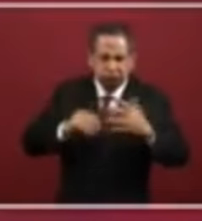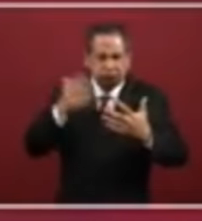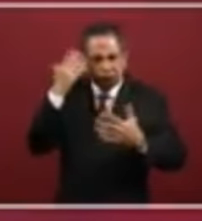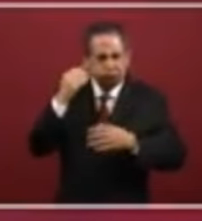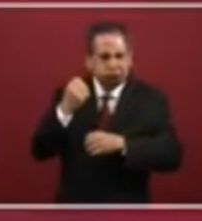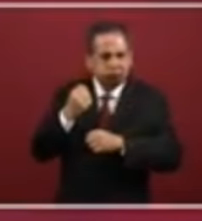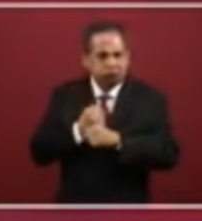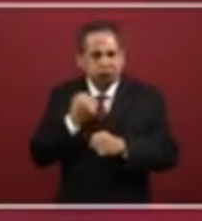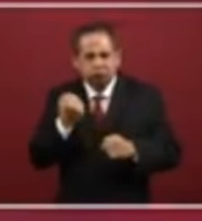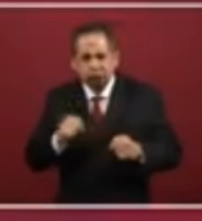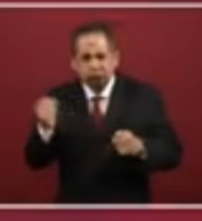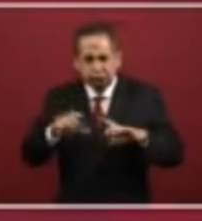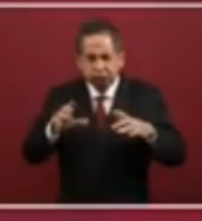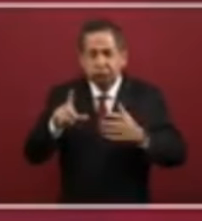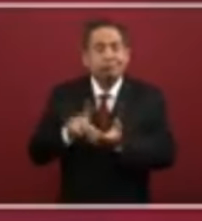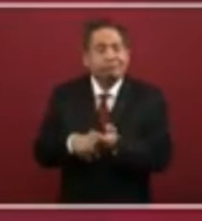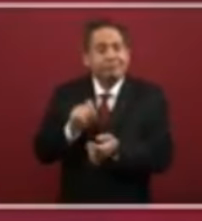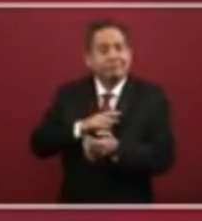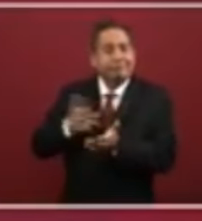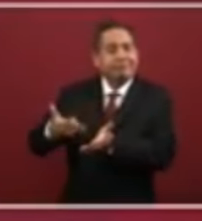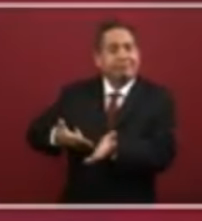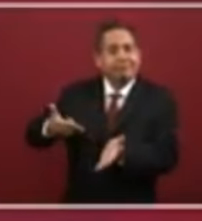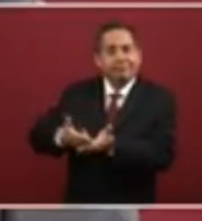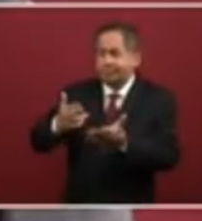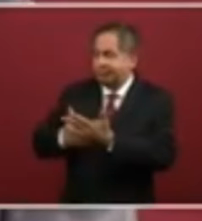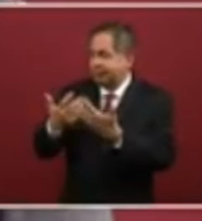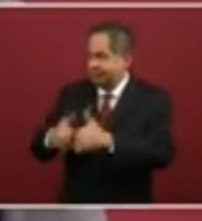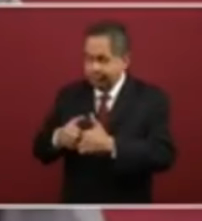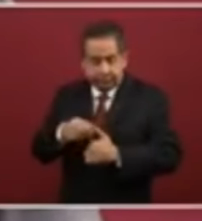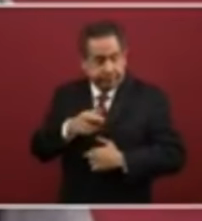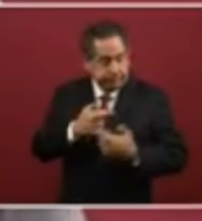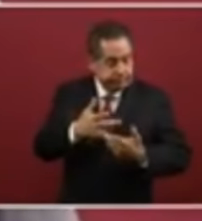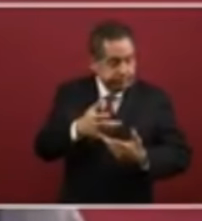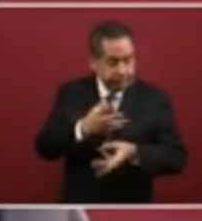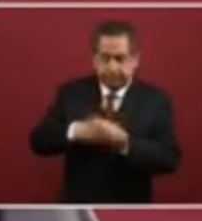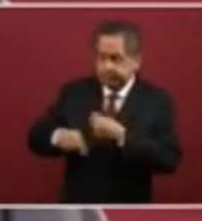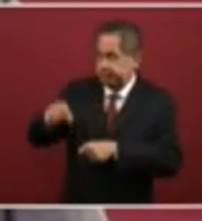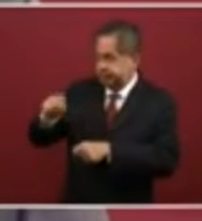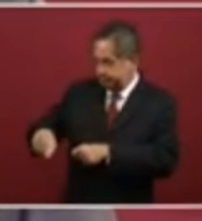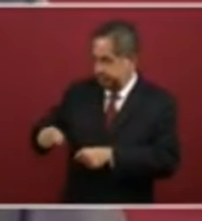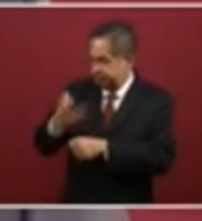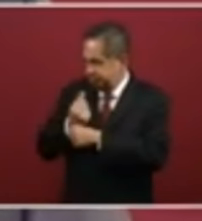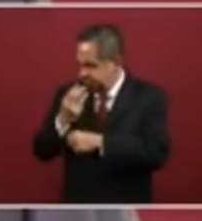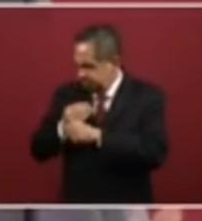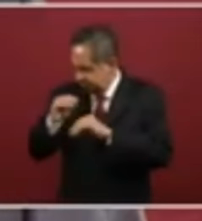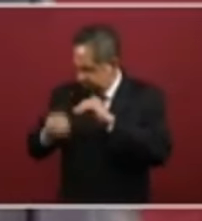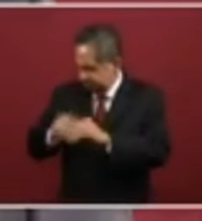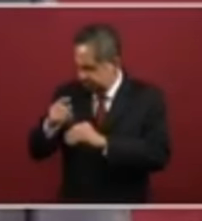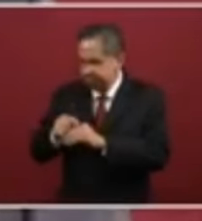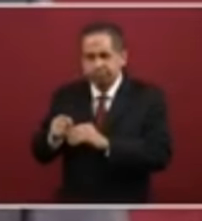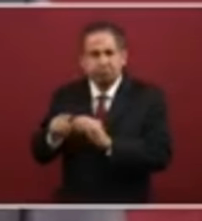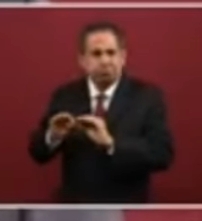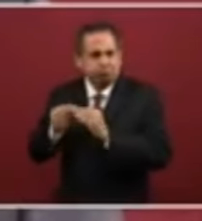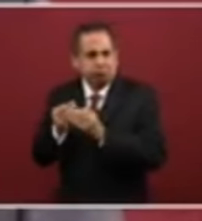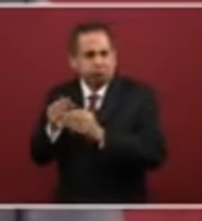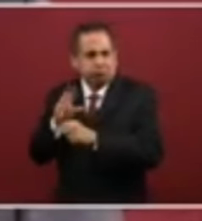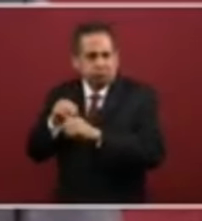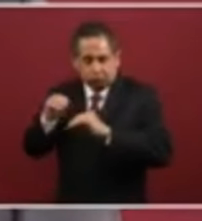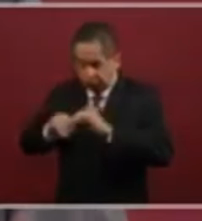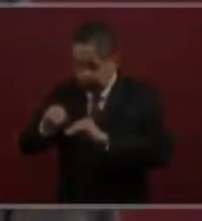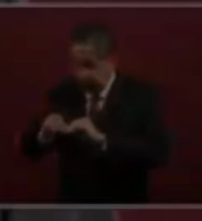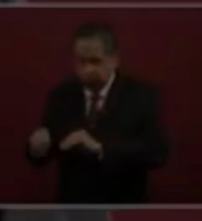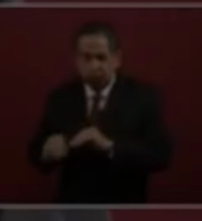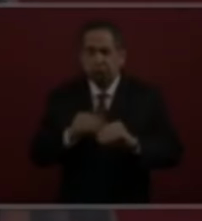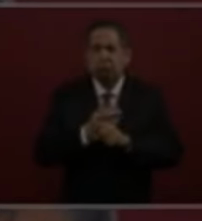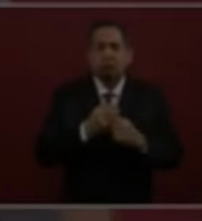refinería hay talleres. De ahí se elaboraban hasta las piezas para el mantenimiento.